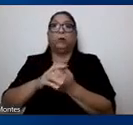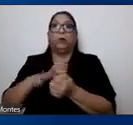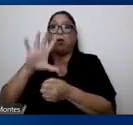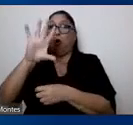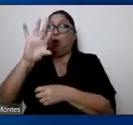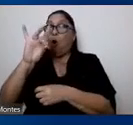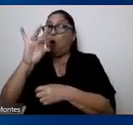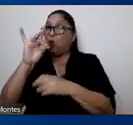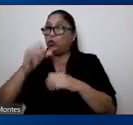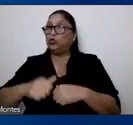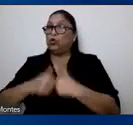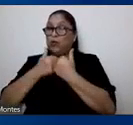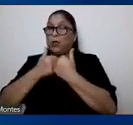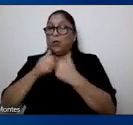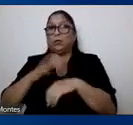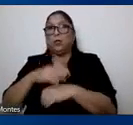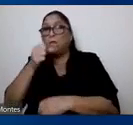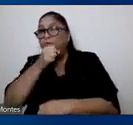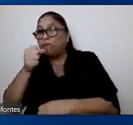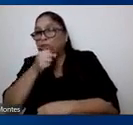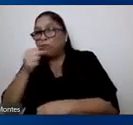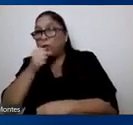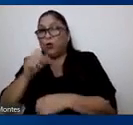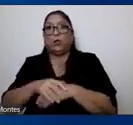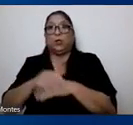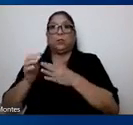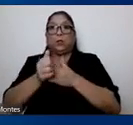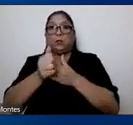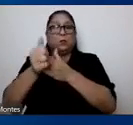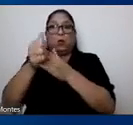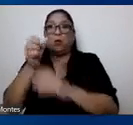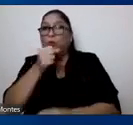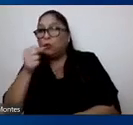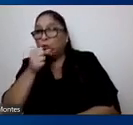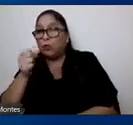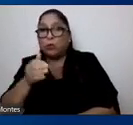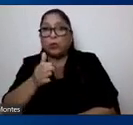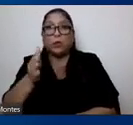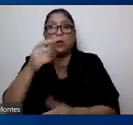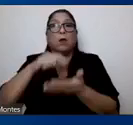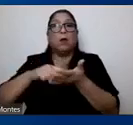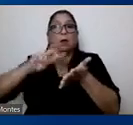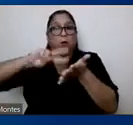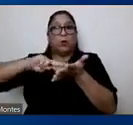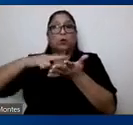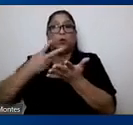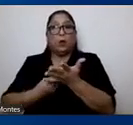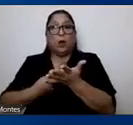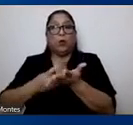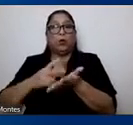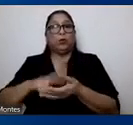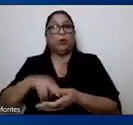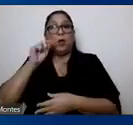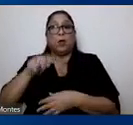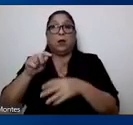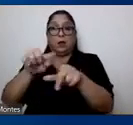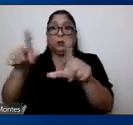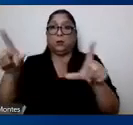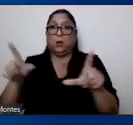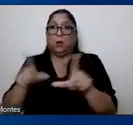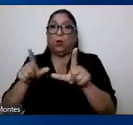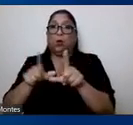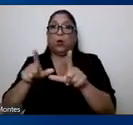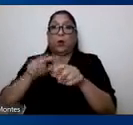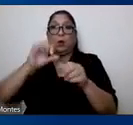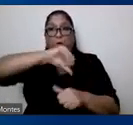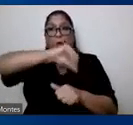vidas de periodistas, de un guía y de un traductor en esta zona